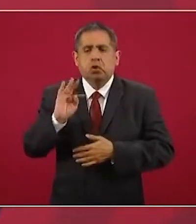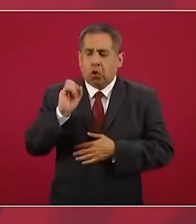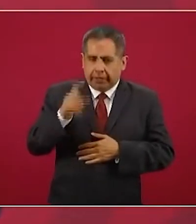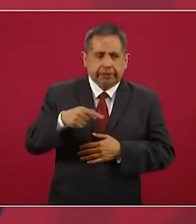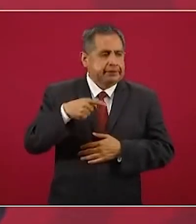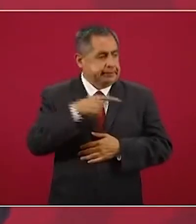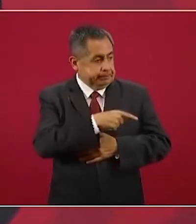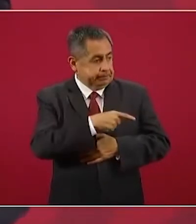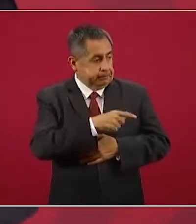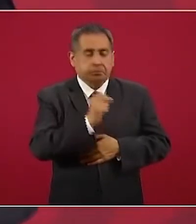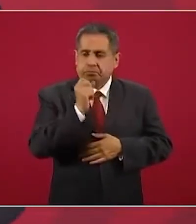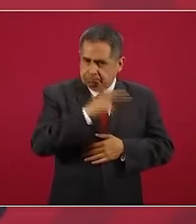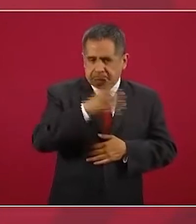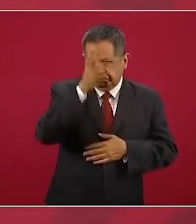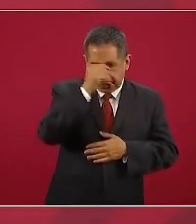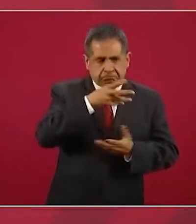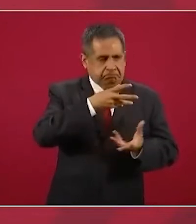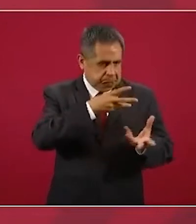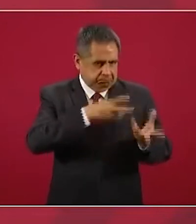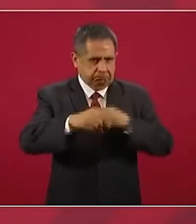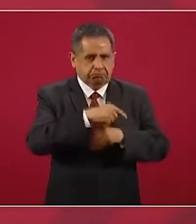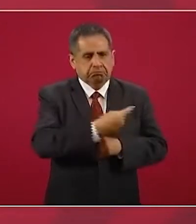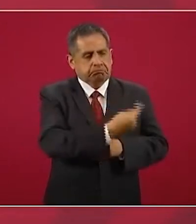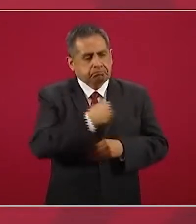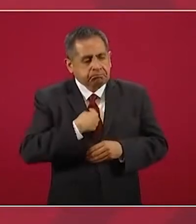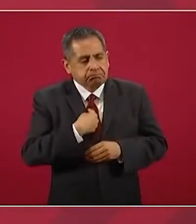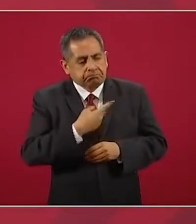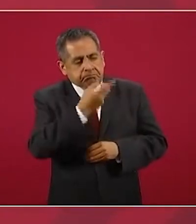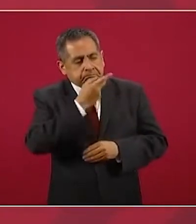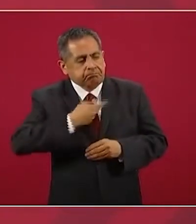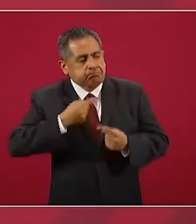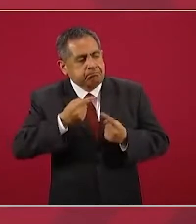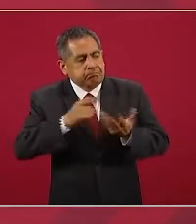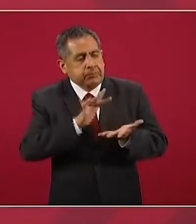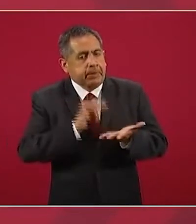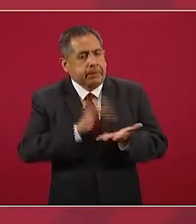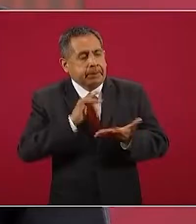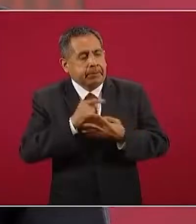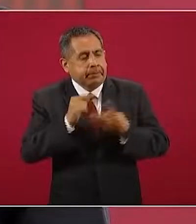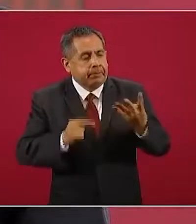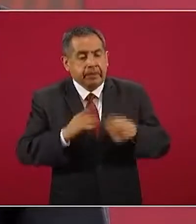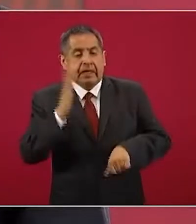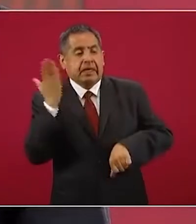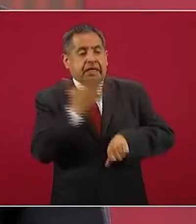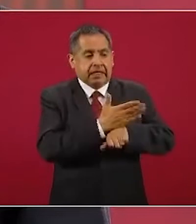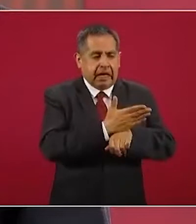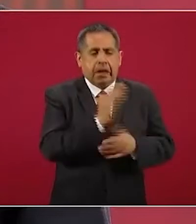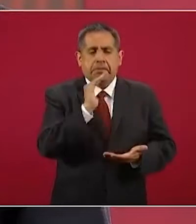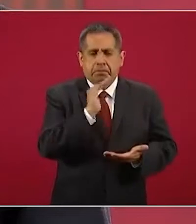recibir en recompensa por la información que va a ofrecer una disminución de